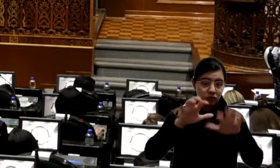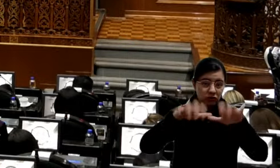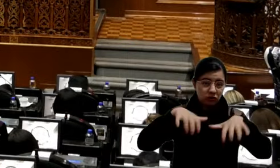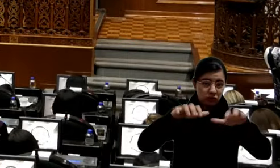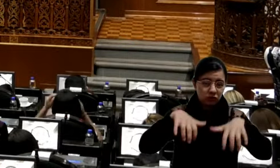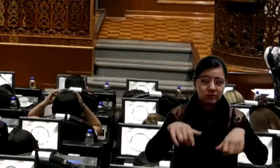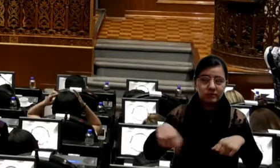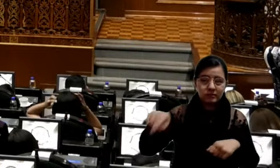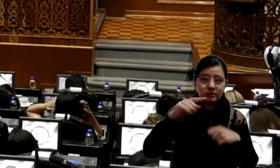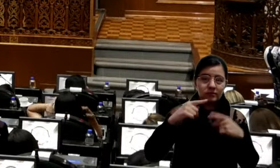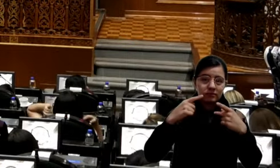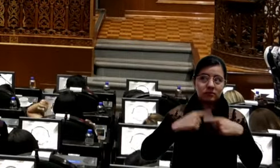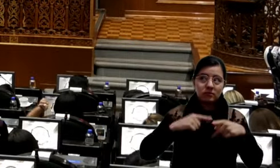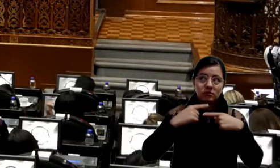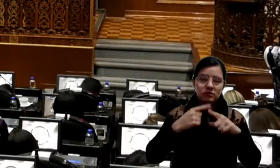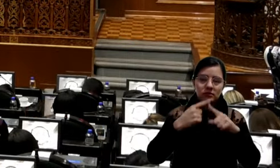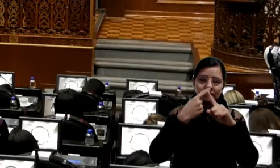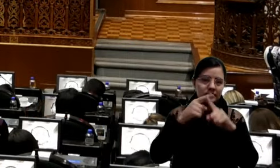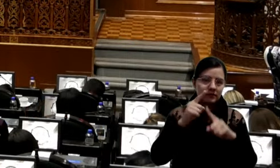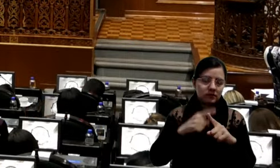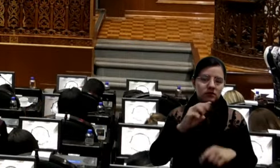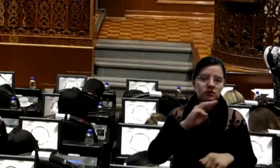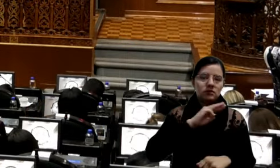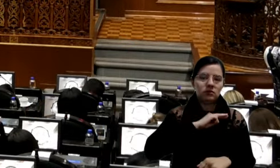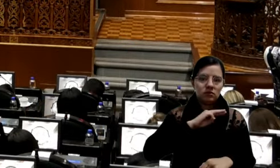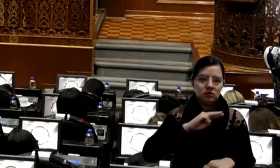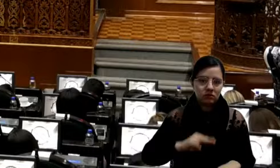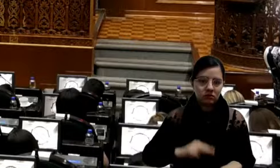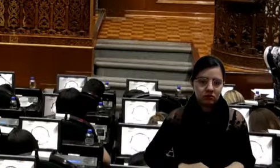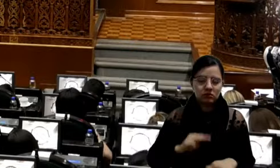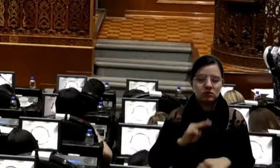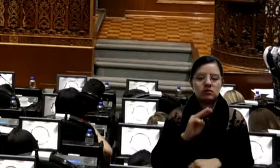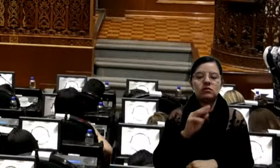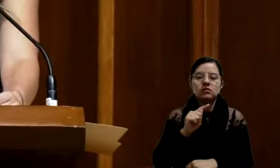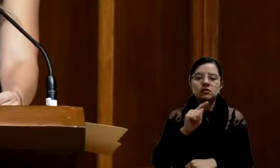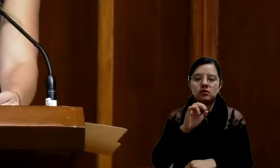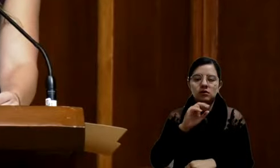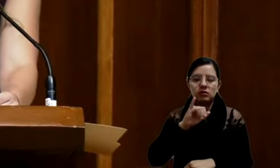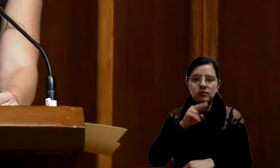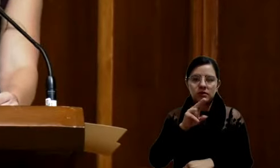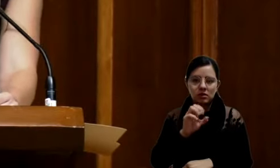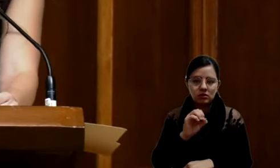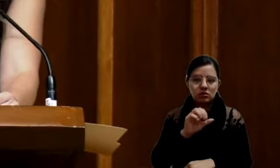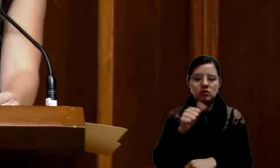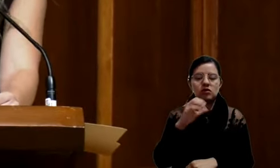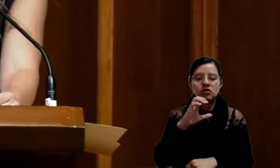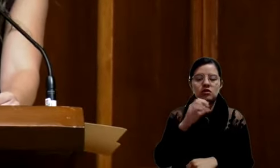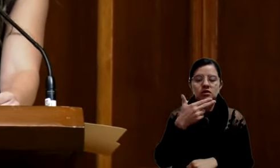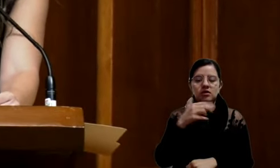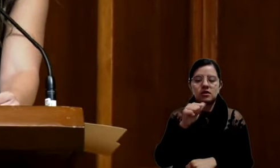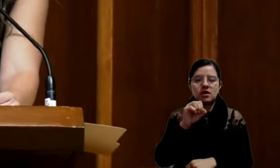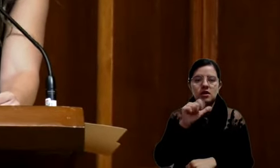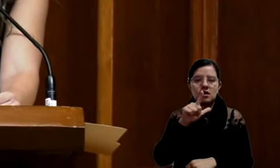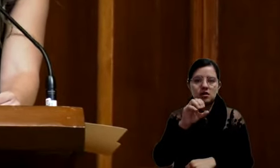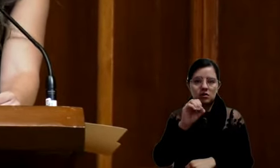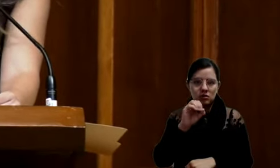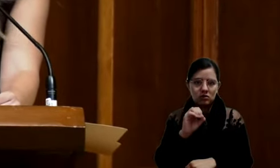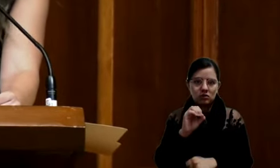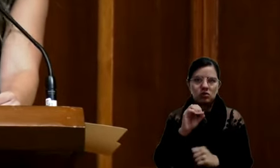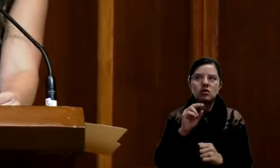habitantes de diversos municipios como Tejupilco, como Chalco, como Ecatepec, como